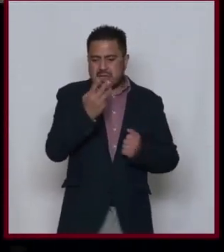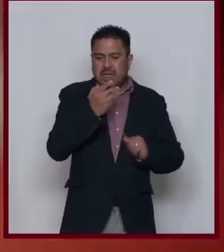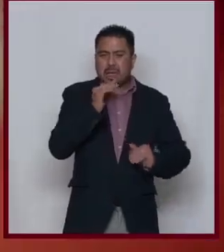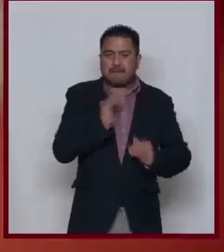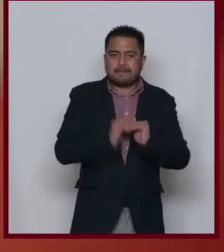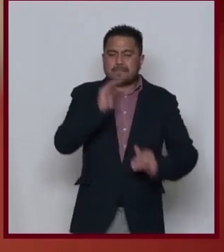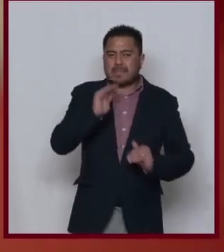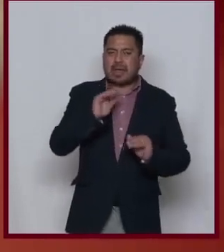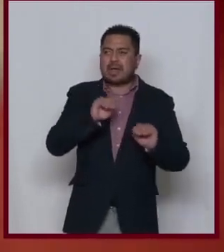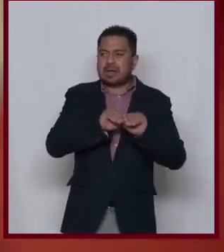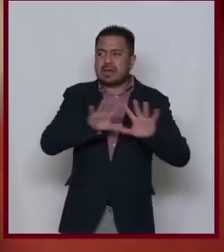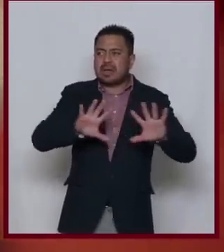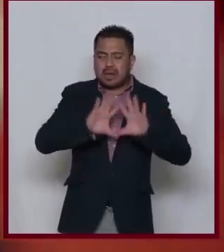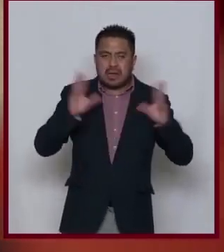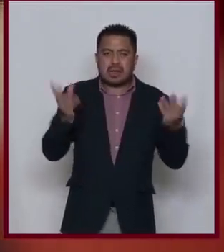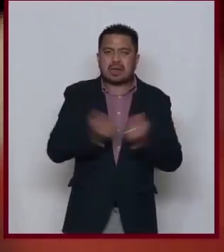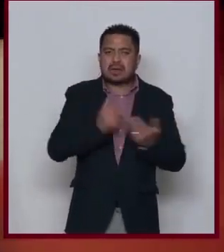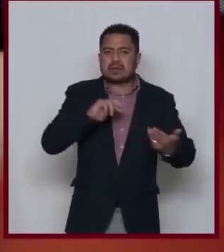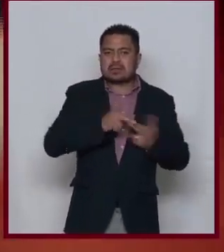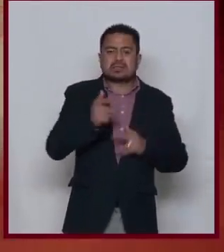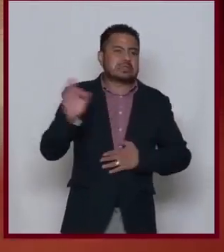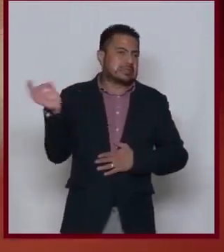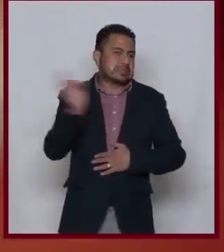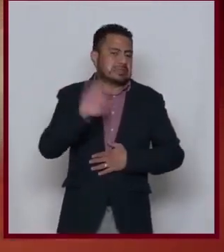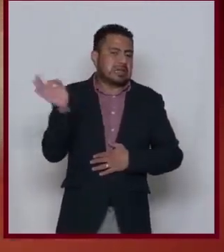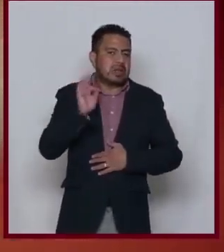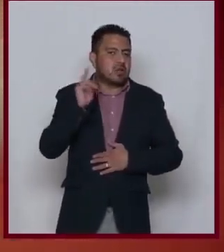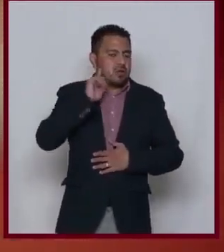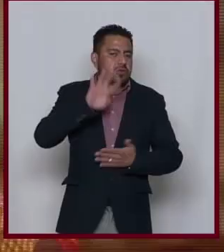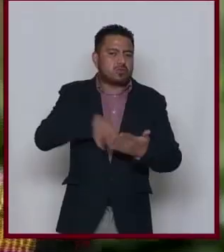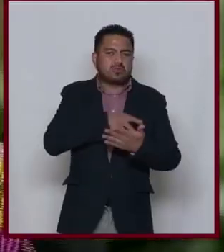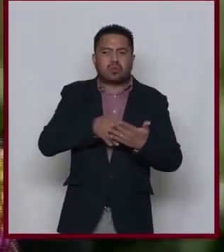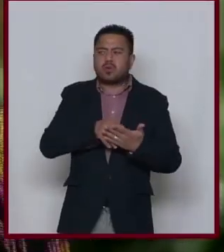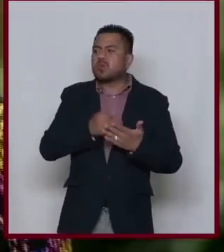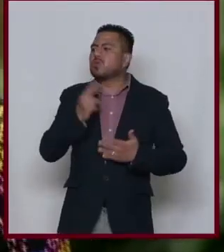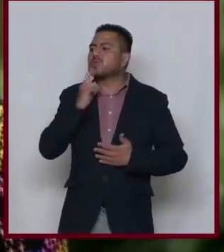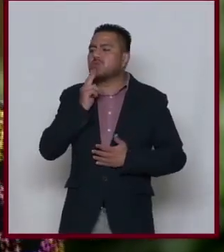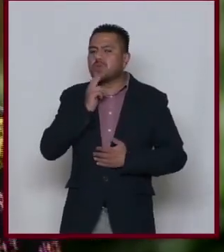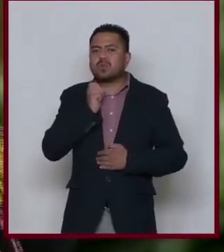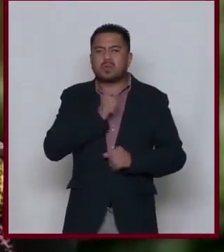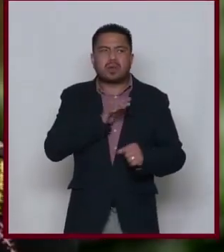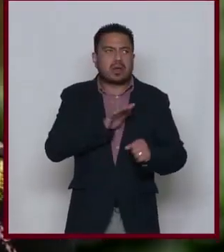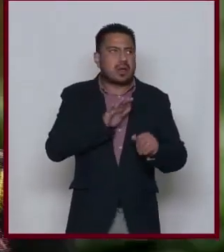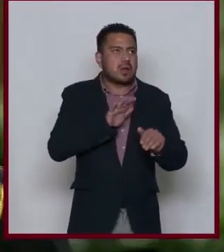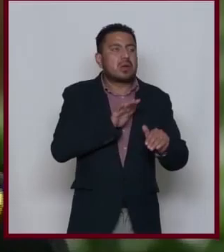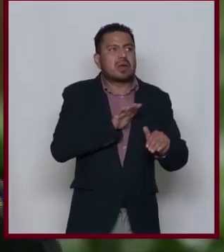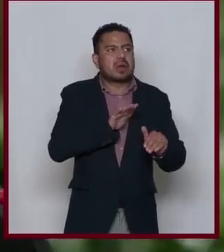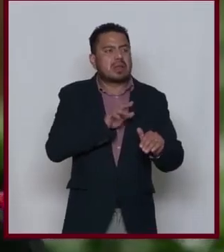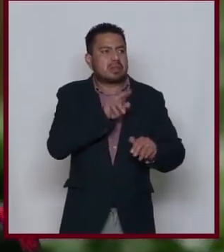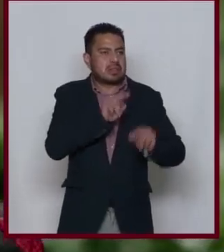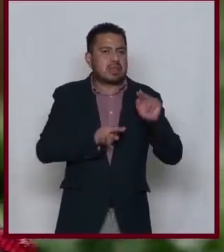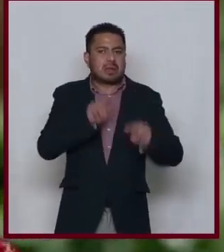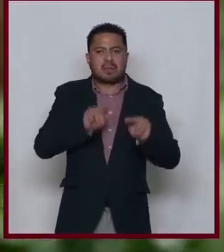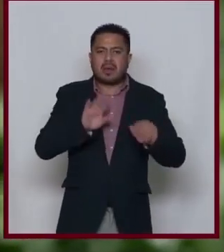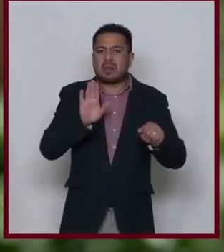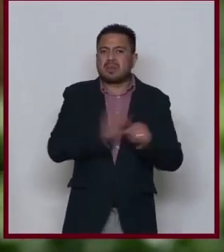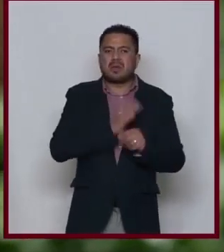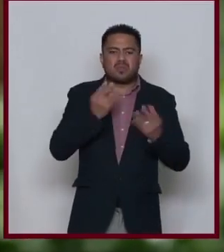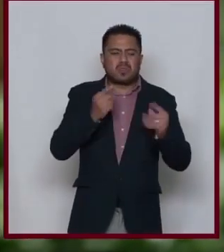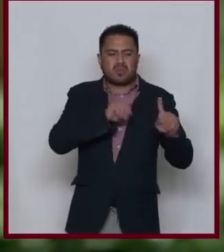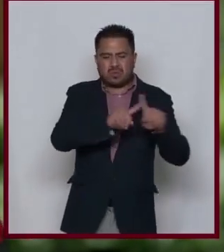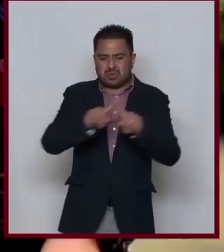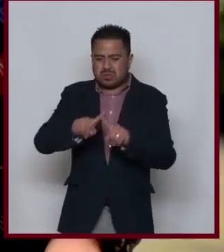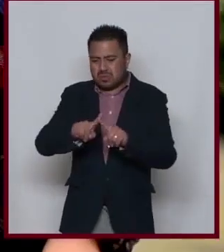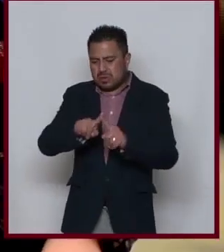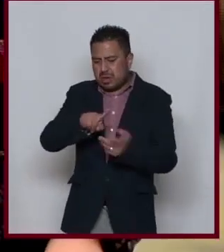más notas que se relacionan según la escala musical que se use. Julito, pues depende, porque hay muchos tipos de